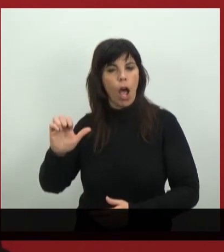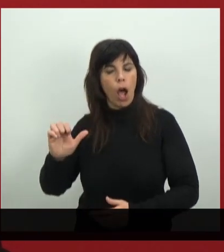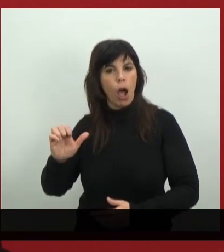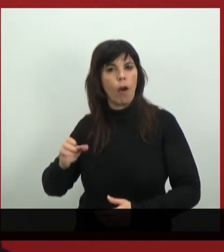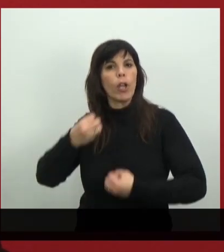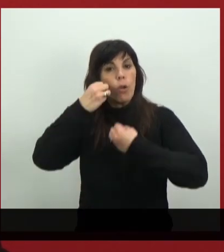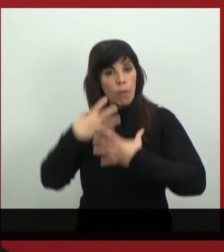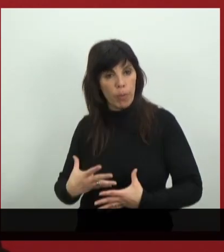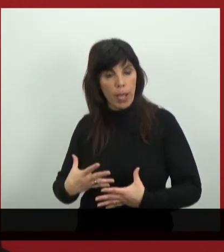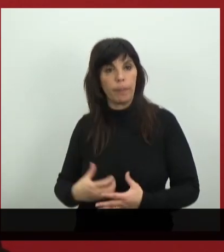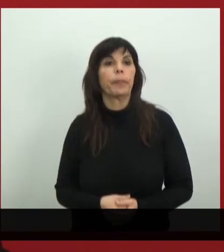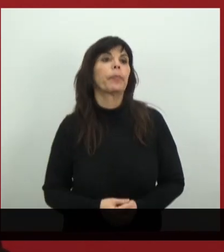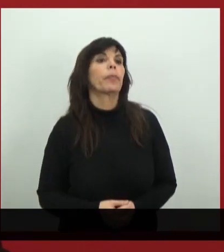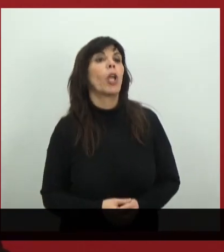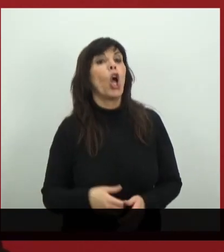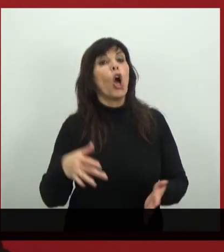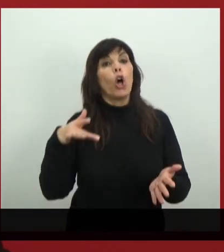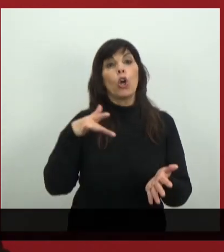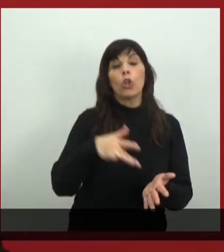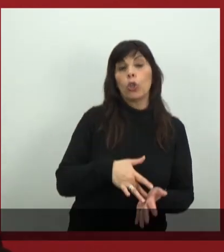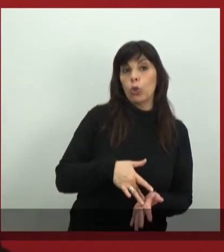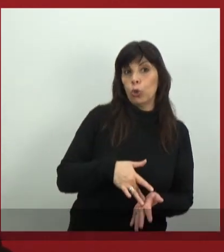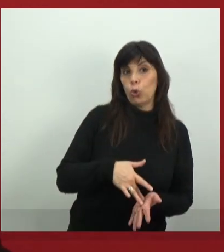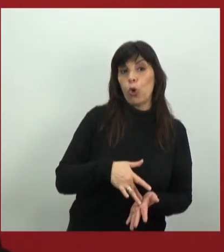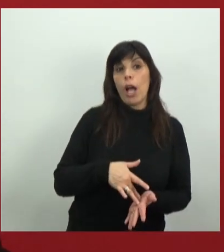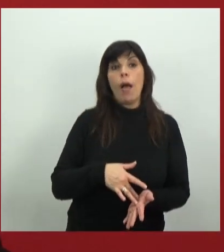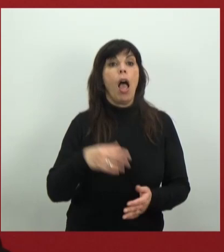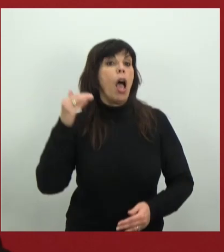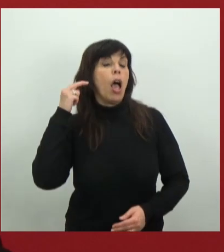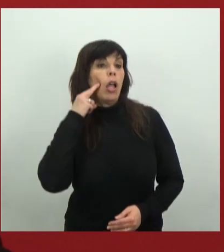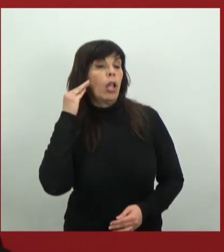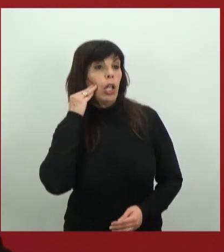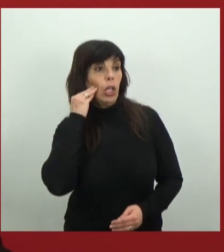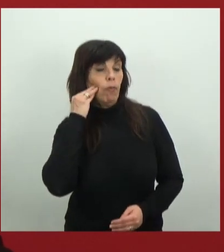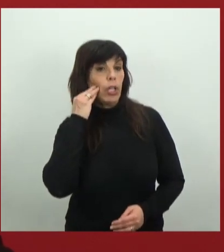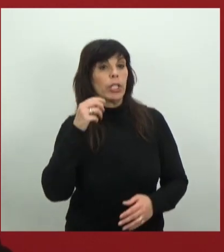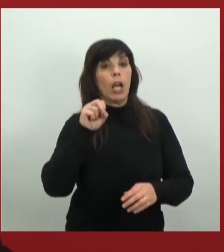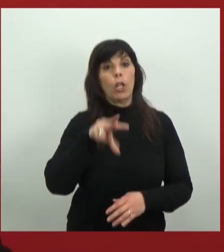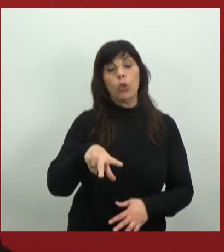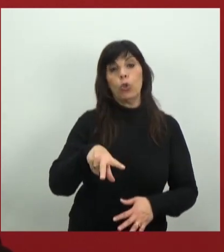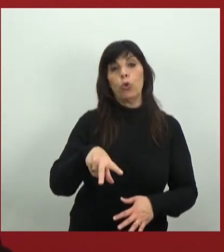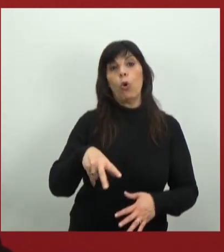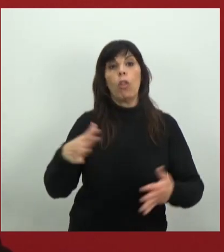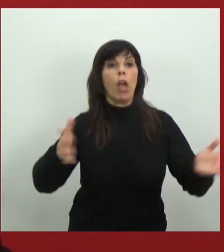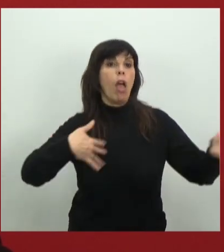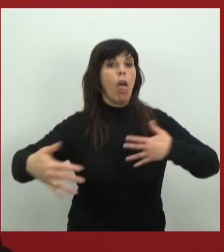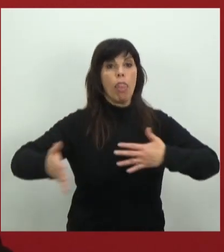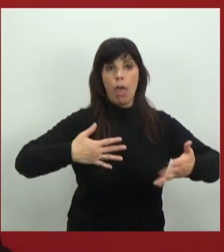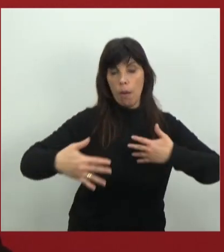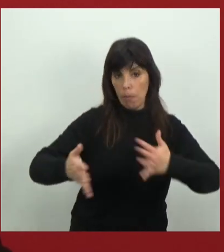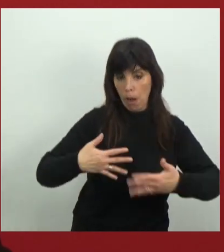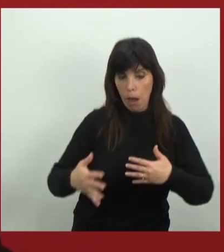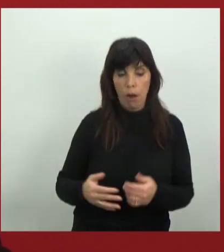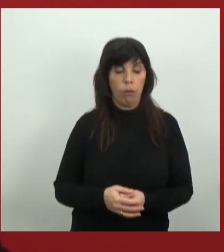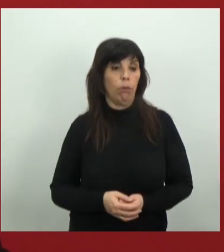aprender conmigo el día 12 de marzo a las 8 de la mañana aquí en el seminario bíblico